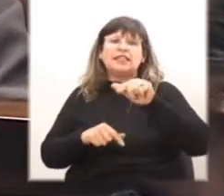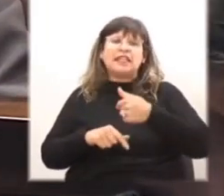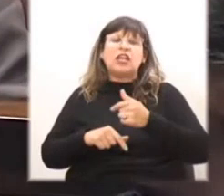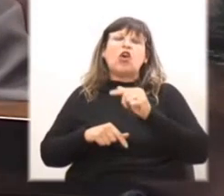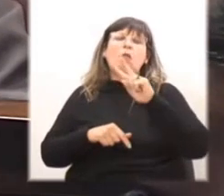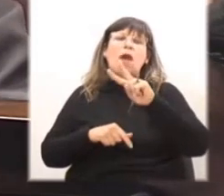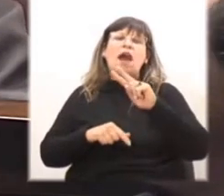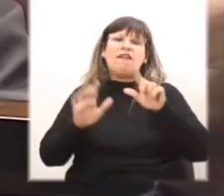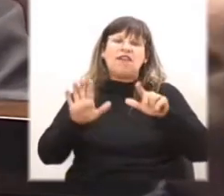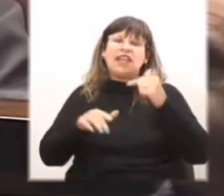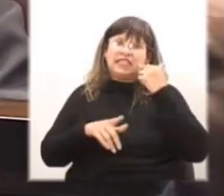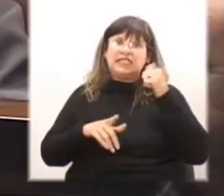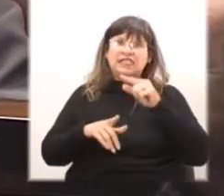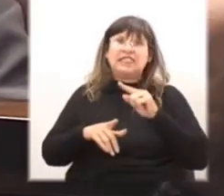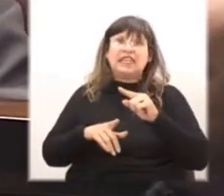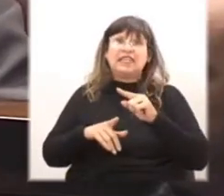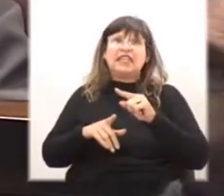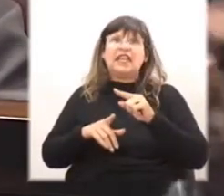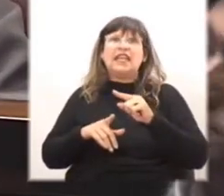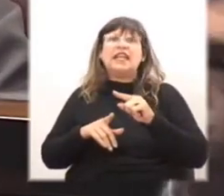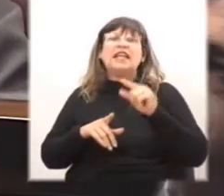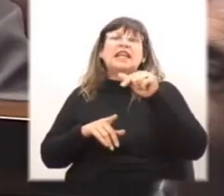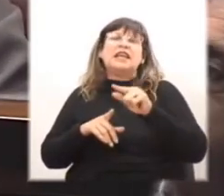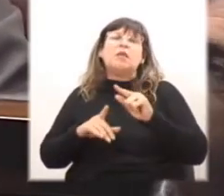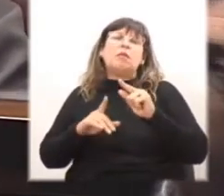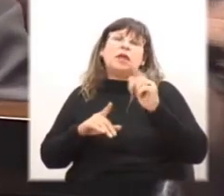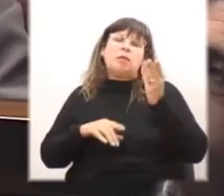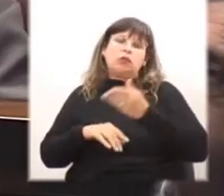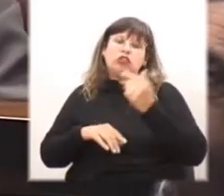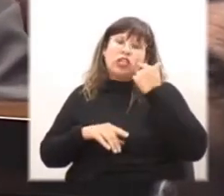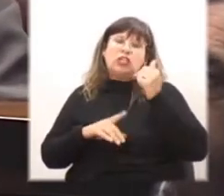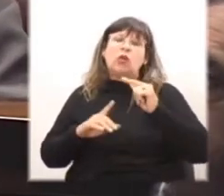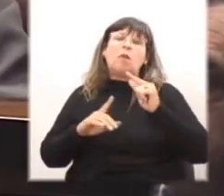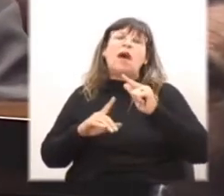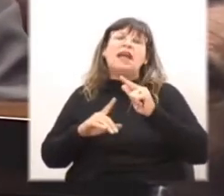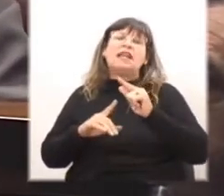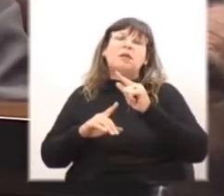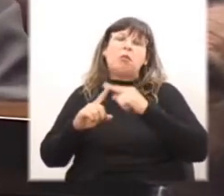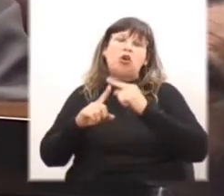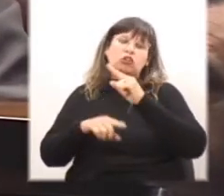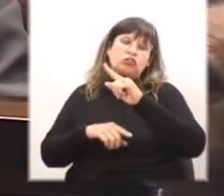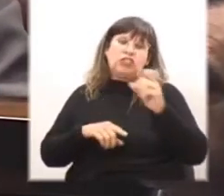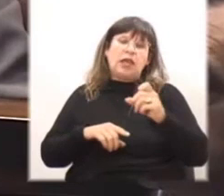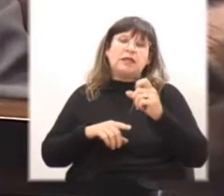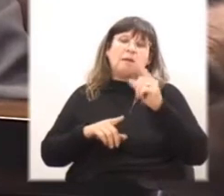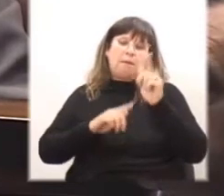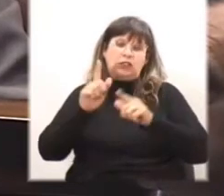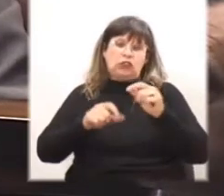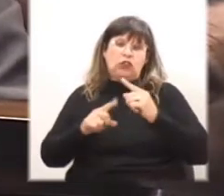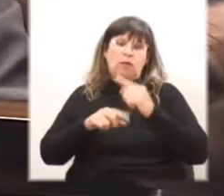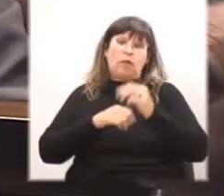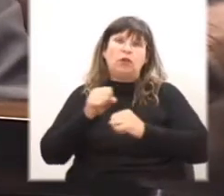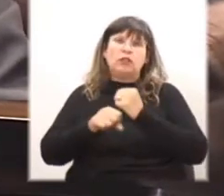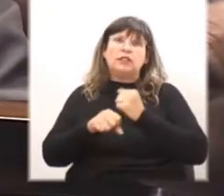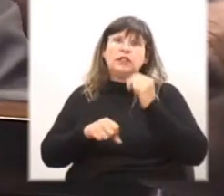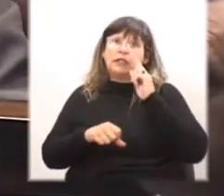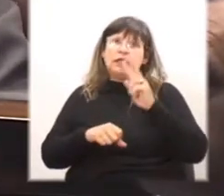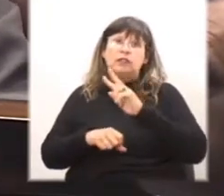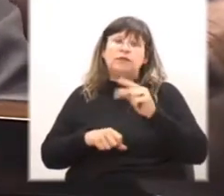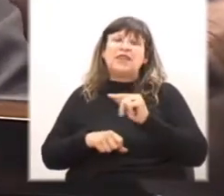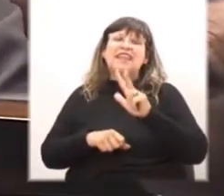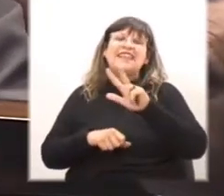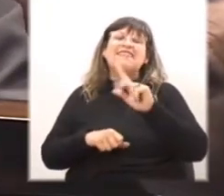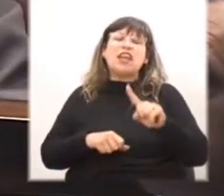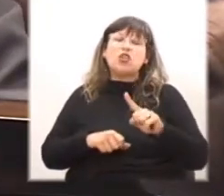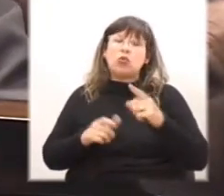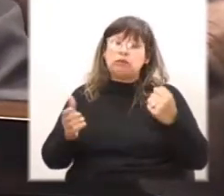3,27 incidentes cada 100 personas por año, mientras que en 2022 se registraron 31